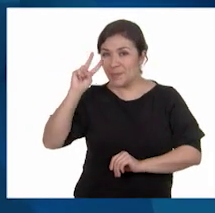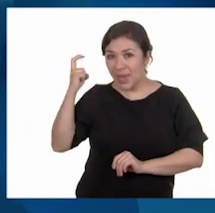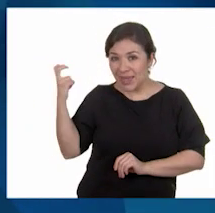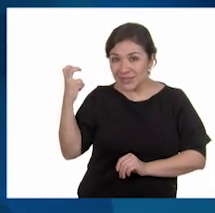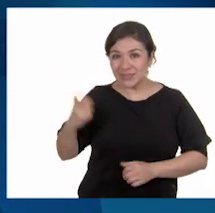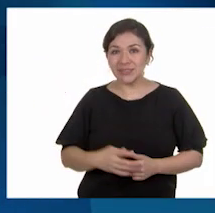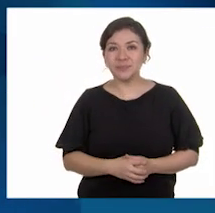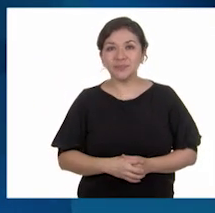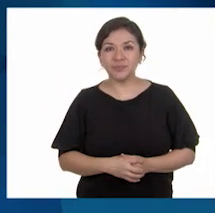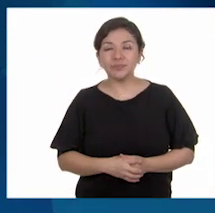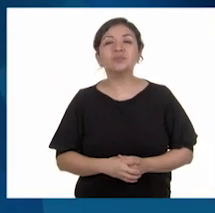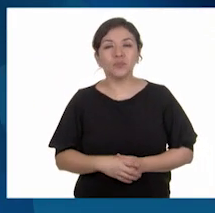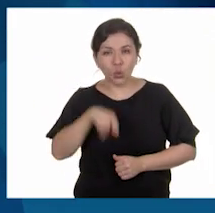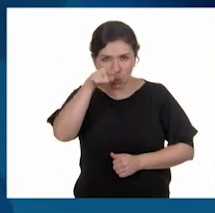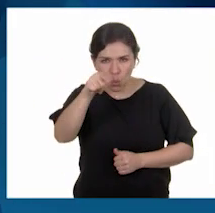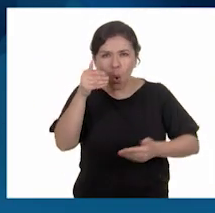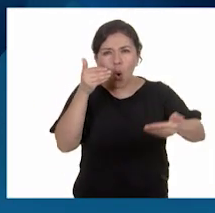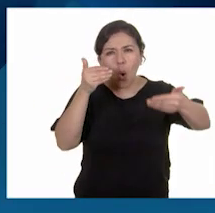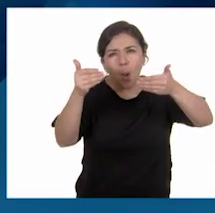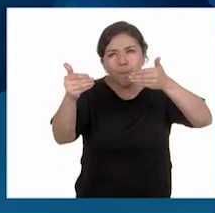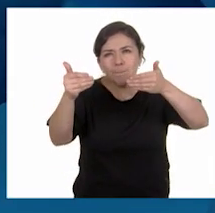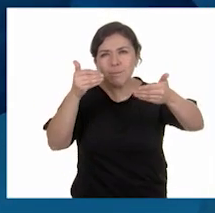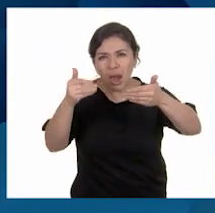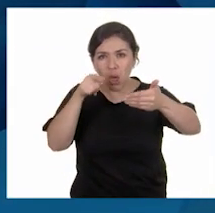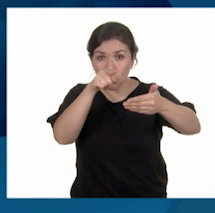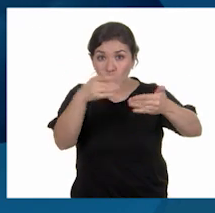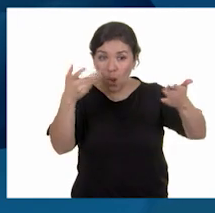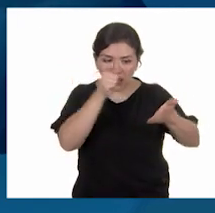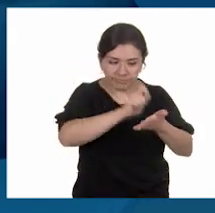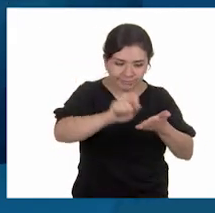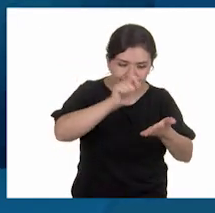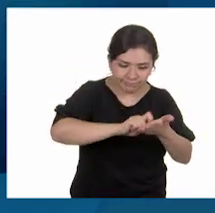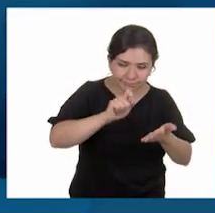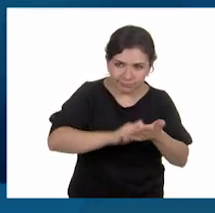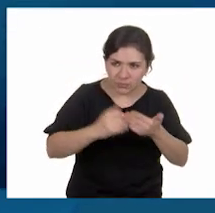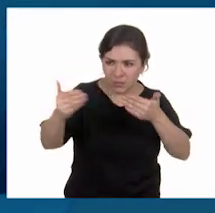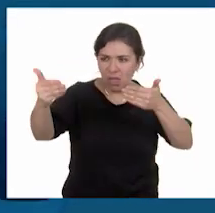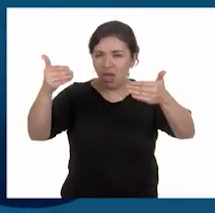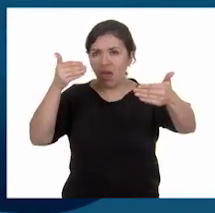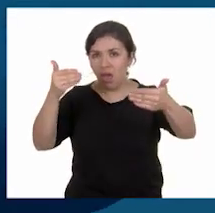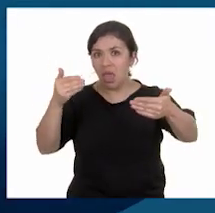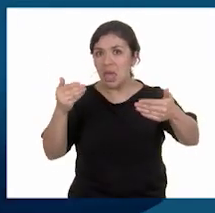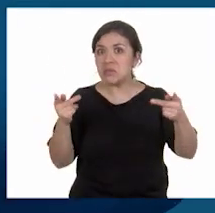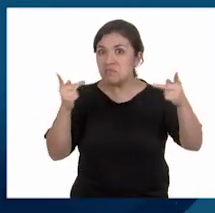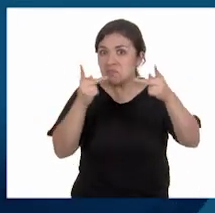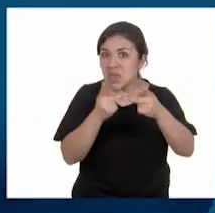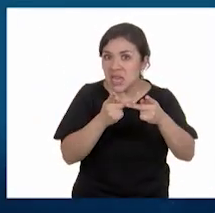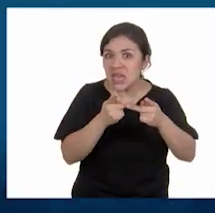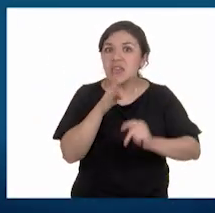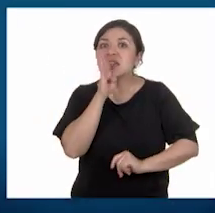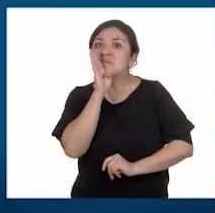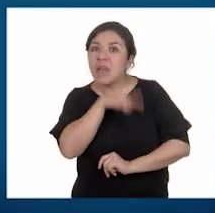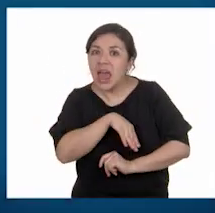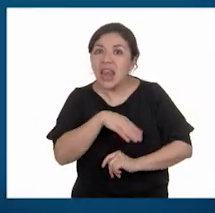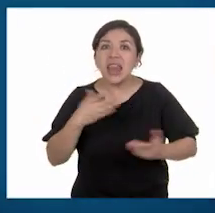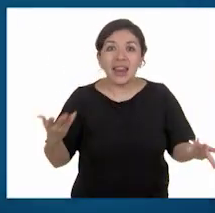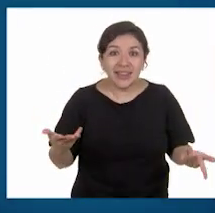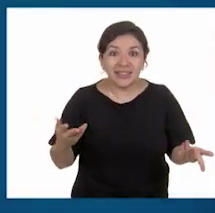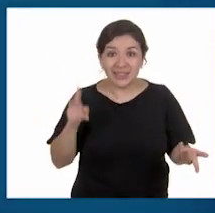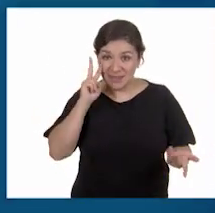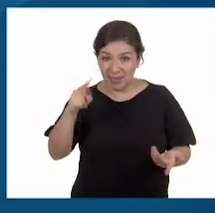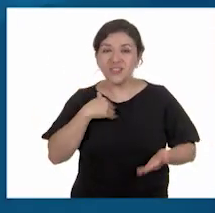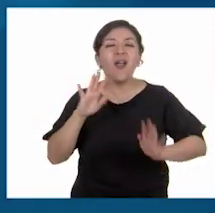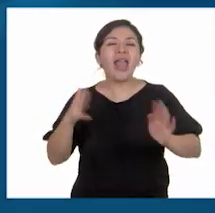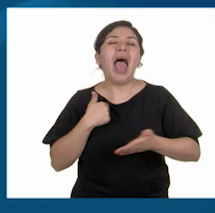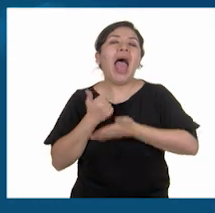tabla. Comparen con lo que ustedes obtuvieron. Bueno, pues no solo resolvimos el problema